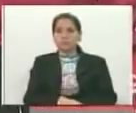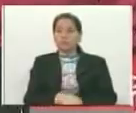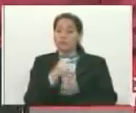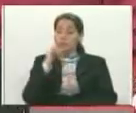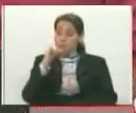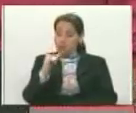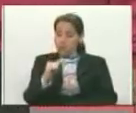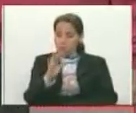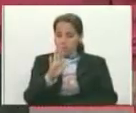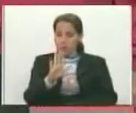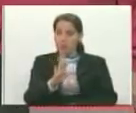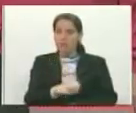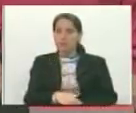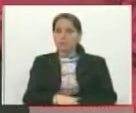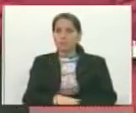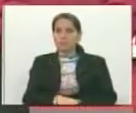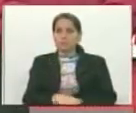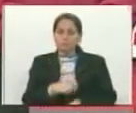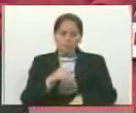Informo. Hace